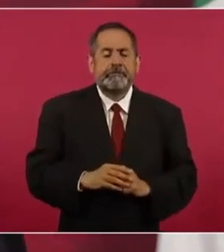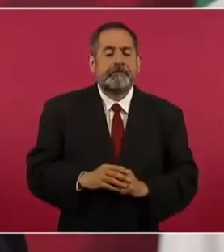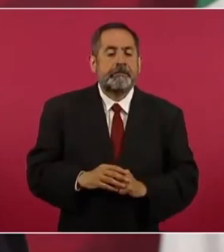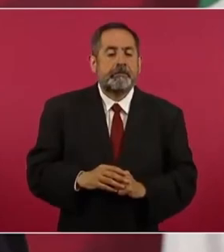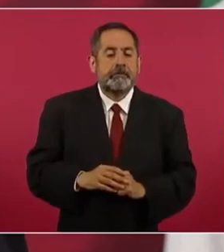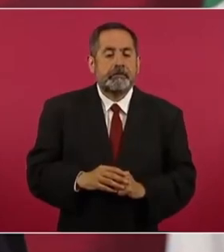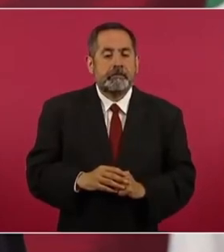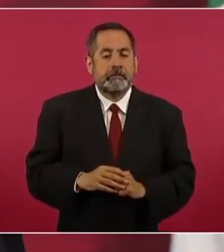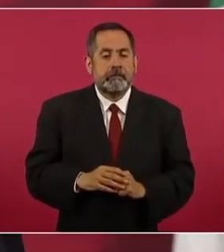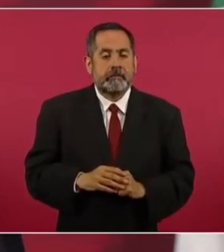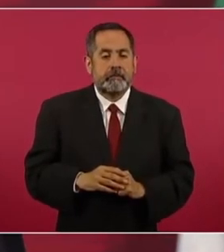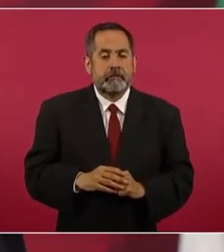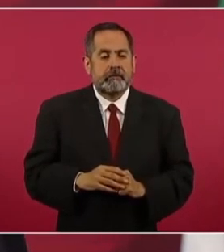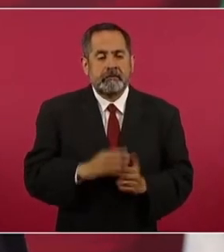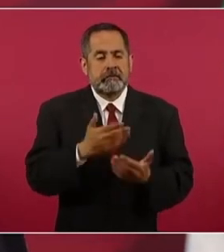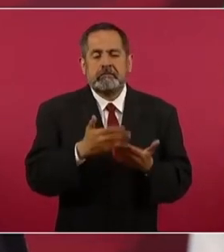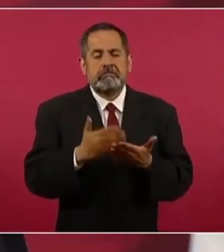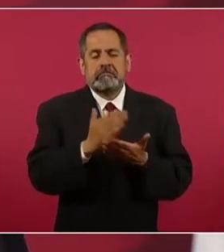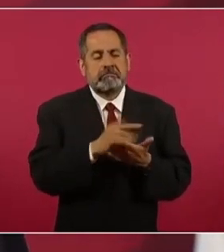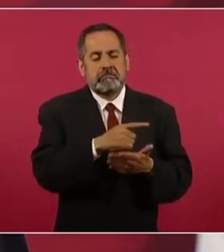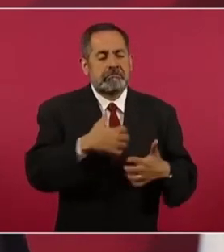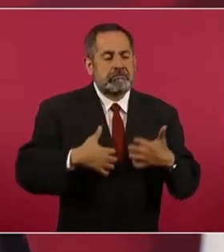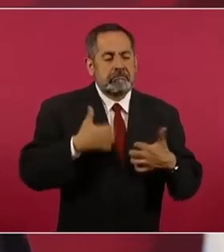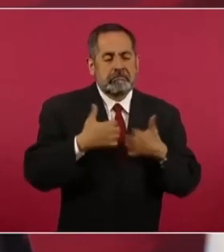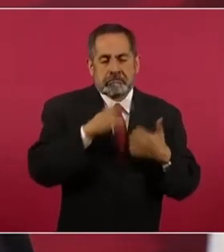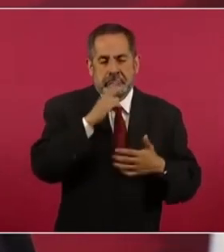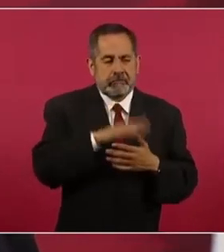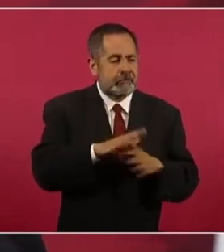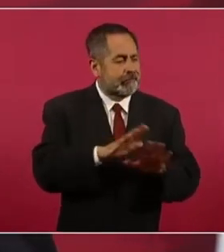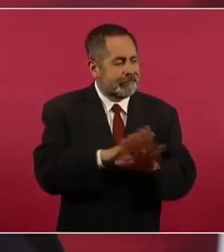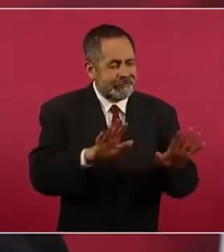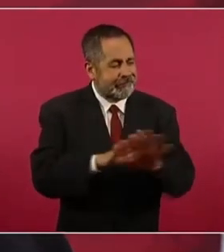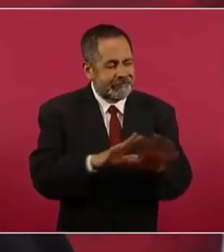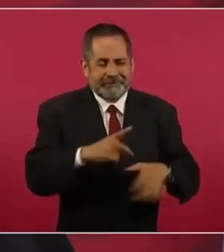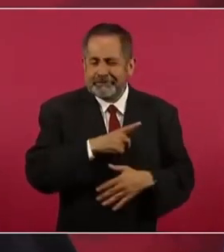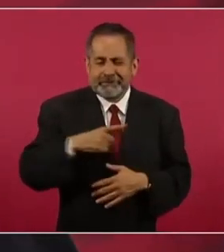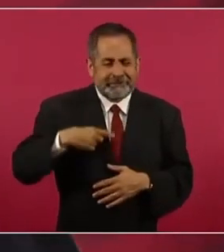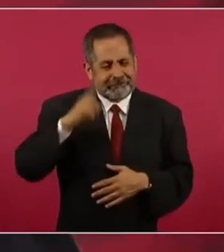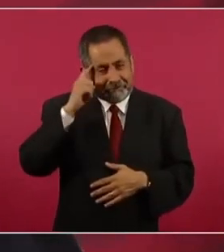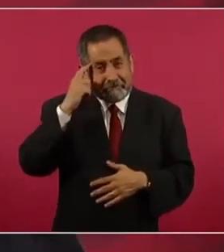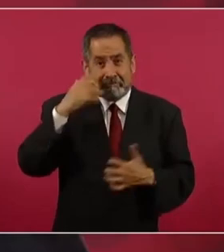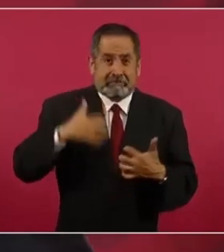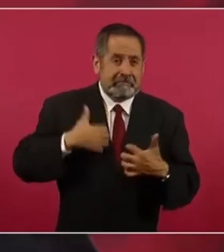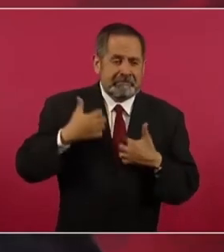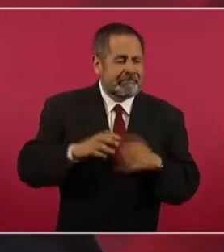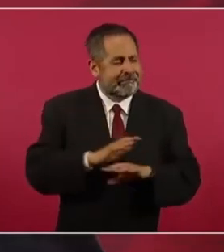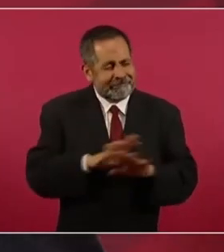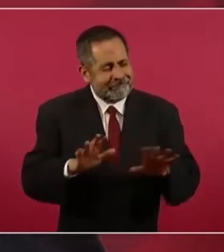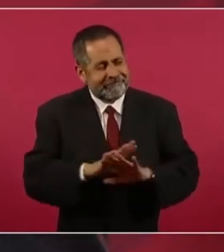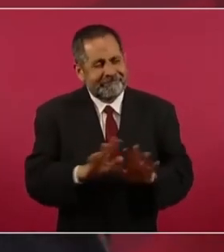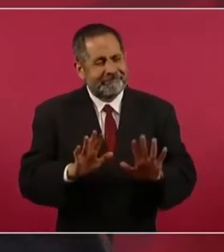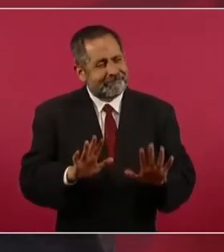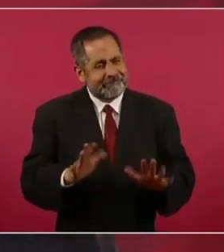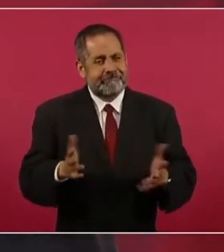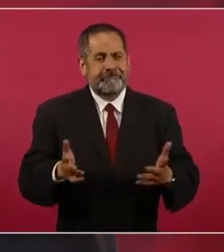coléricos, ahora ya no tanto, y ya no hay que enojarse, pues, para nada.